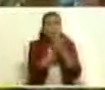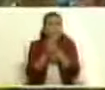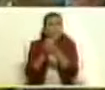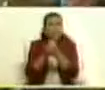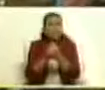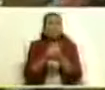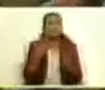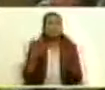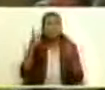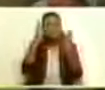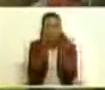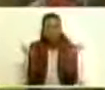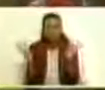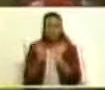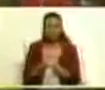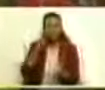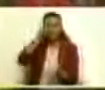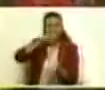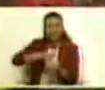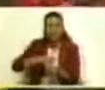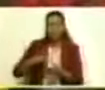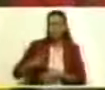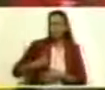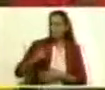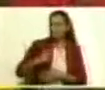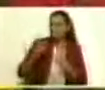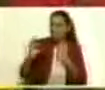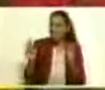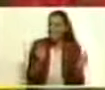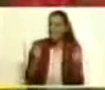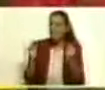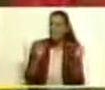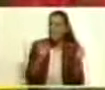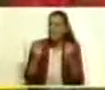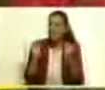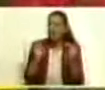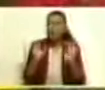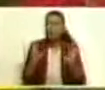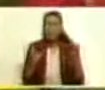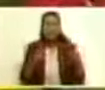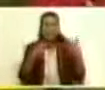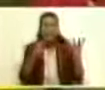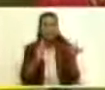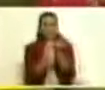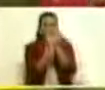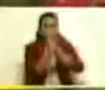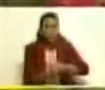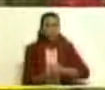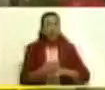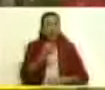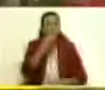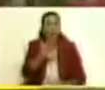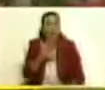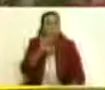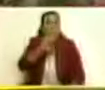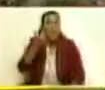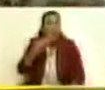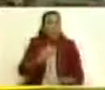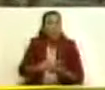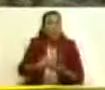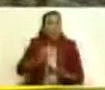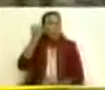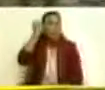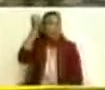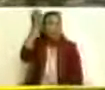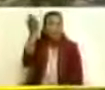encuentran hoy en este gran debate. ¿Qué fue la mejor propuesta, presidente,